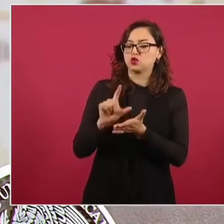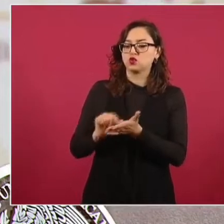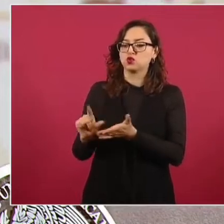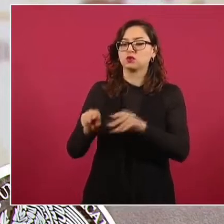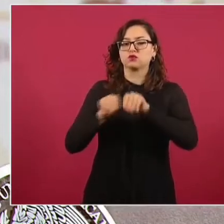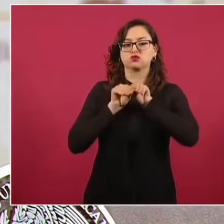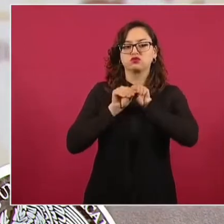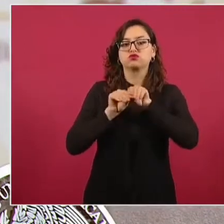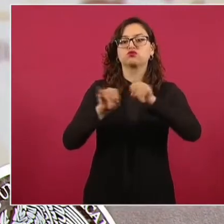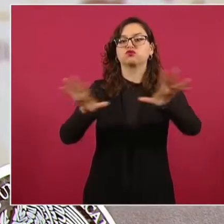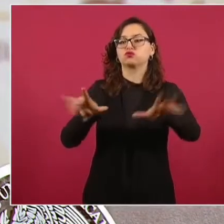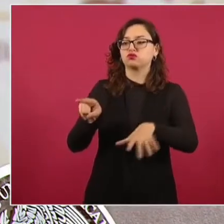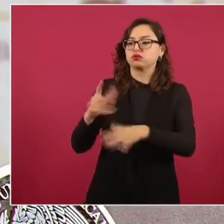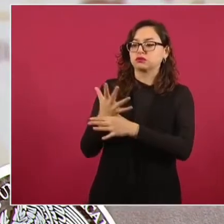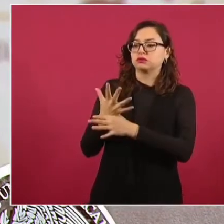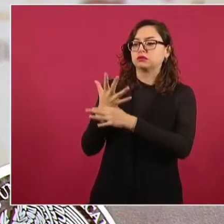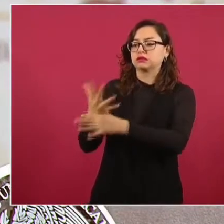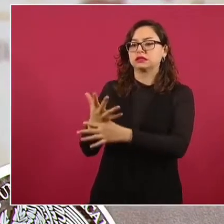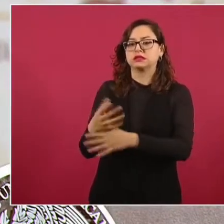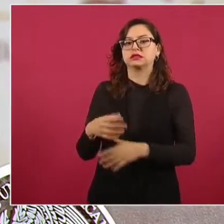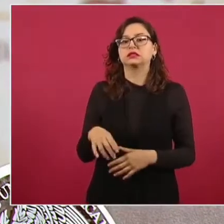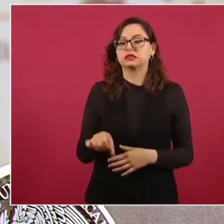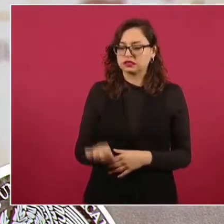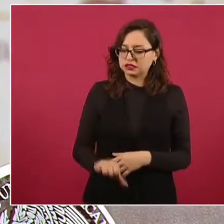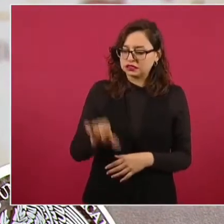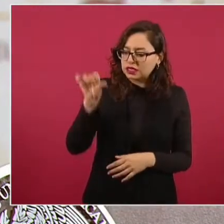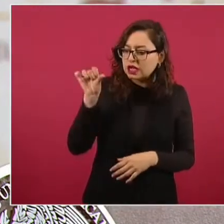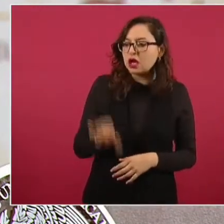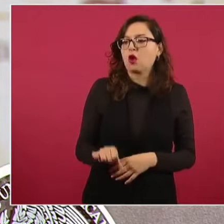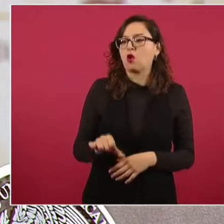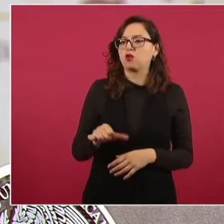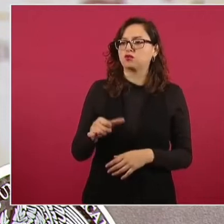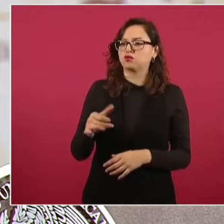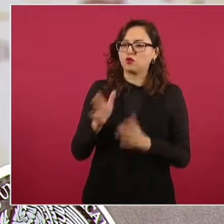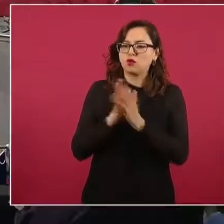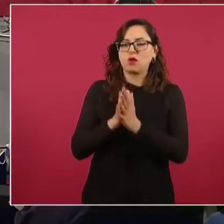a que la nombráramos en la sección ¿Quién es quién en las mentiras de la semana?